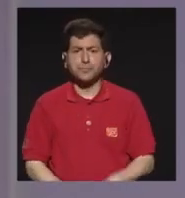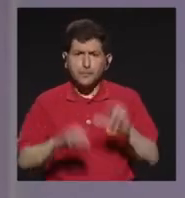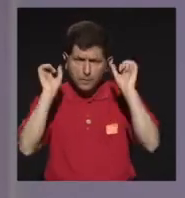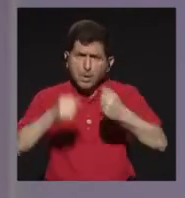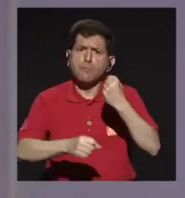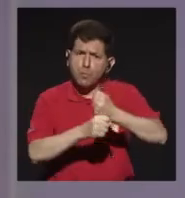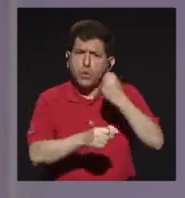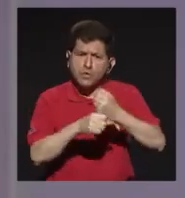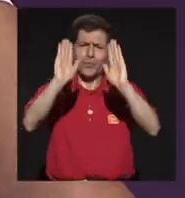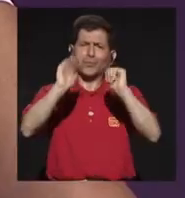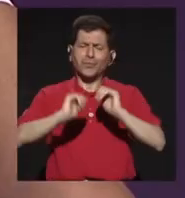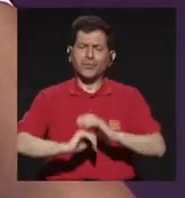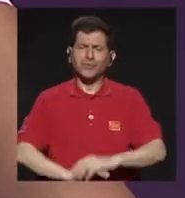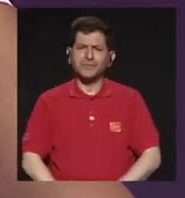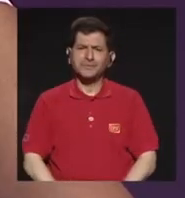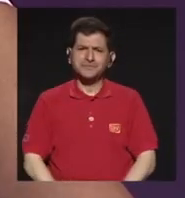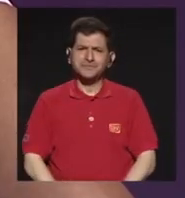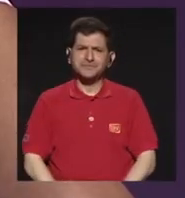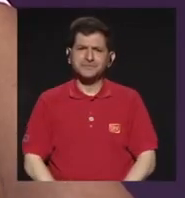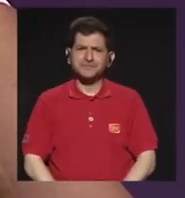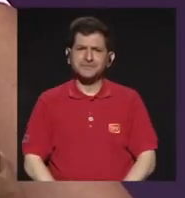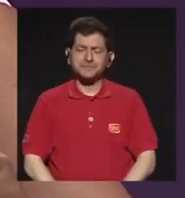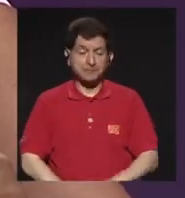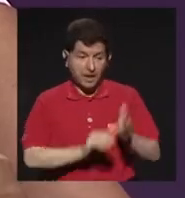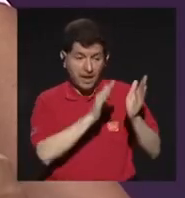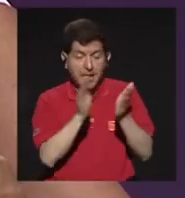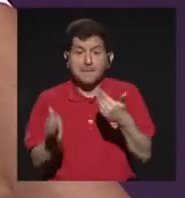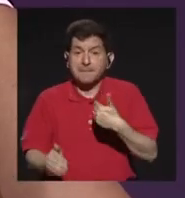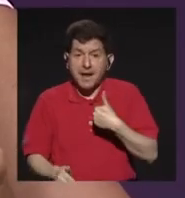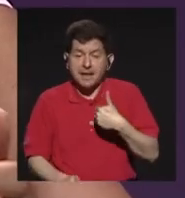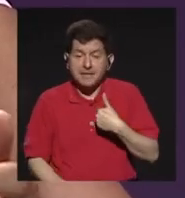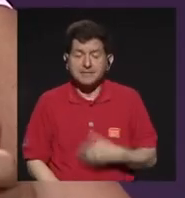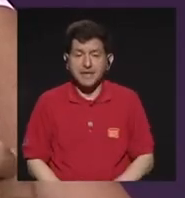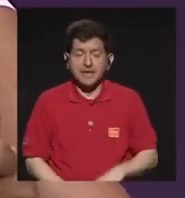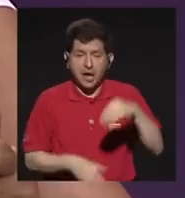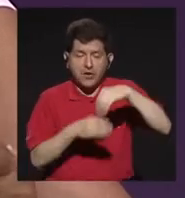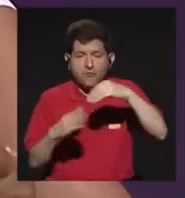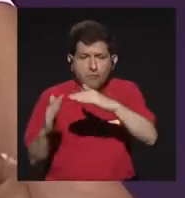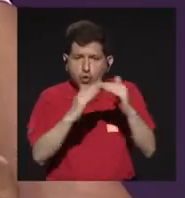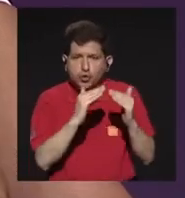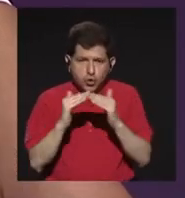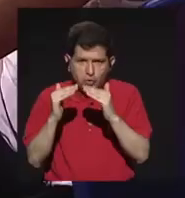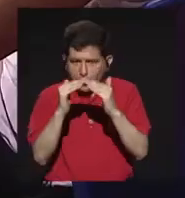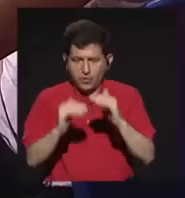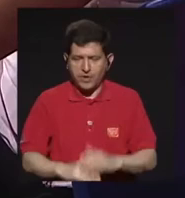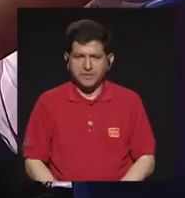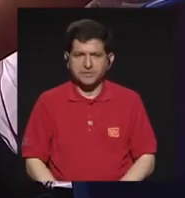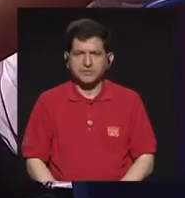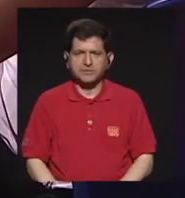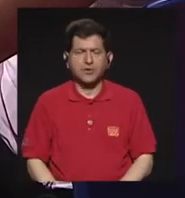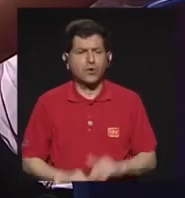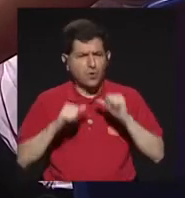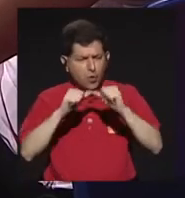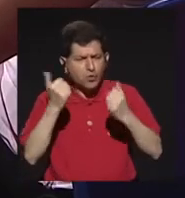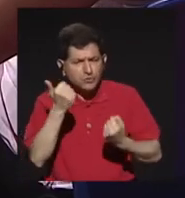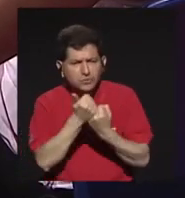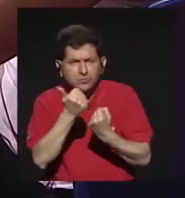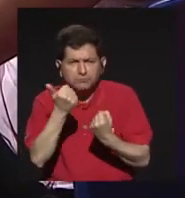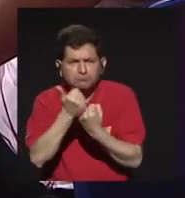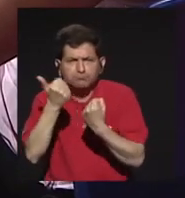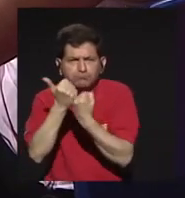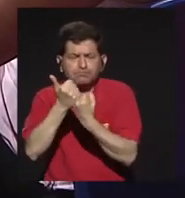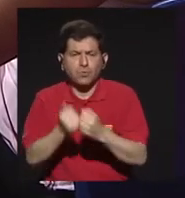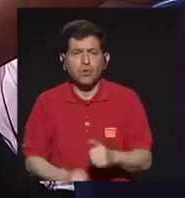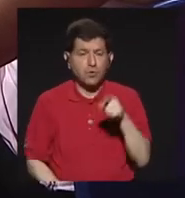puede trabajar en conjunto. ¿Qué planes tiene el Fondo de Población para continuar apoyando